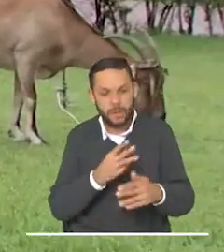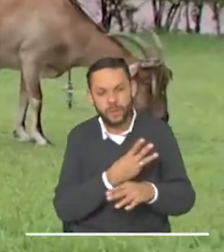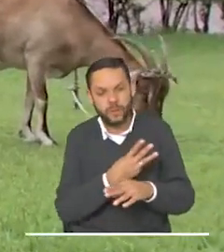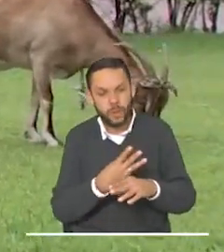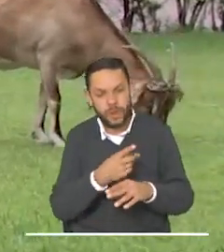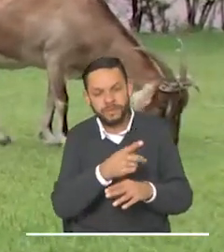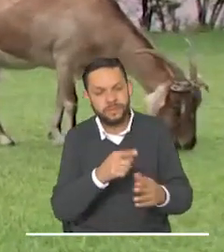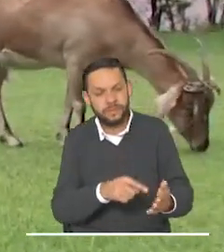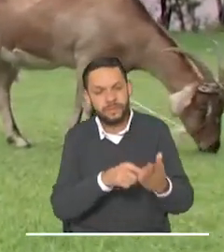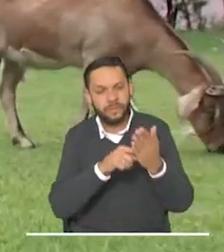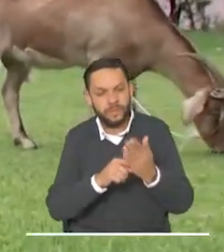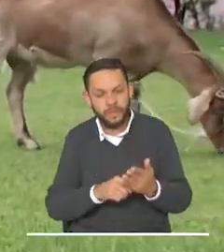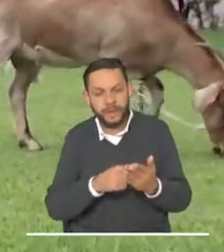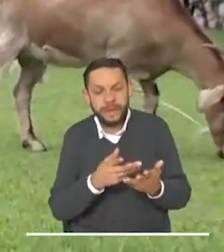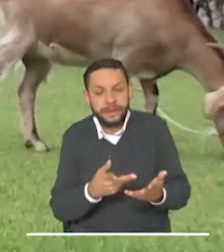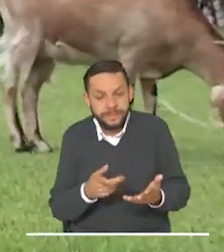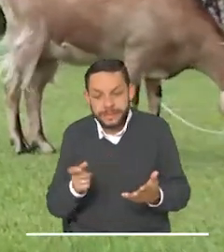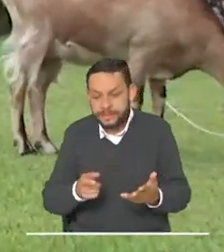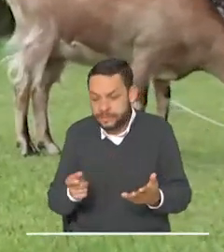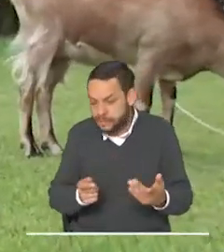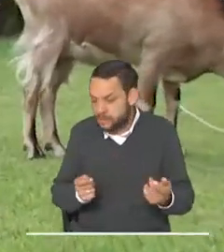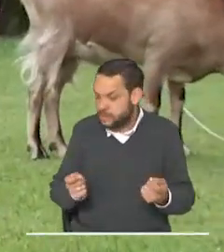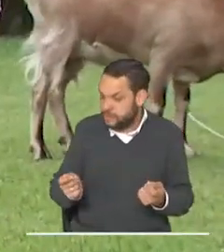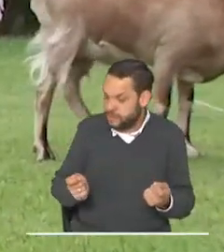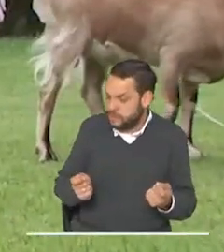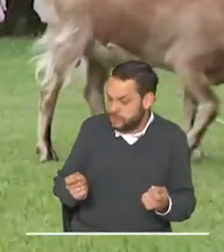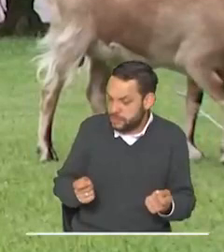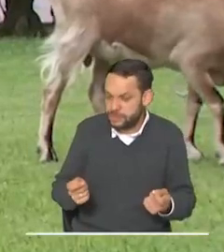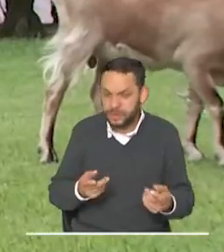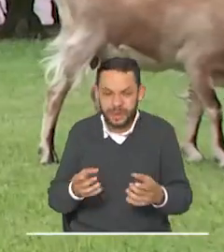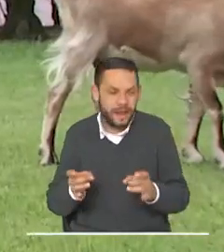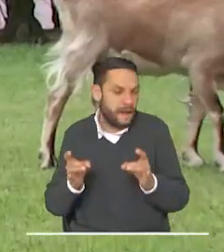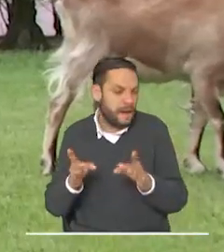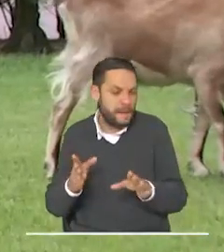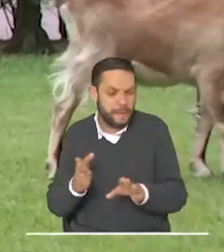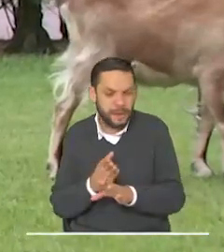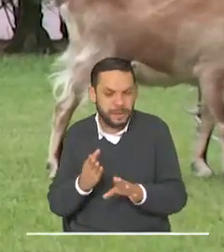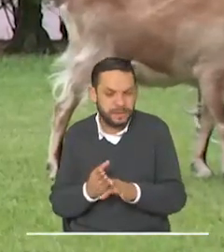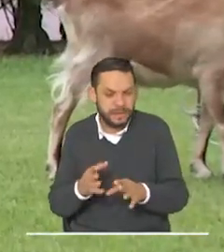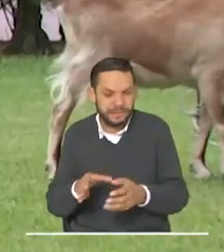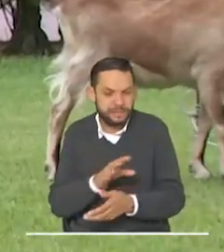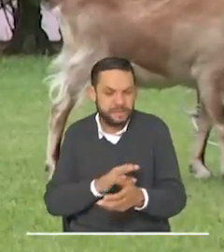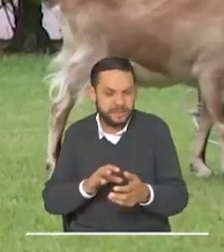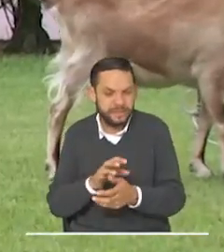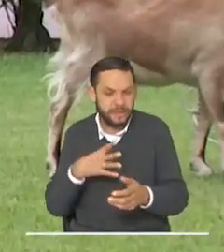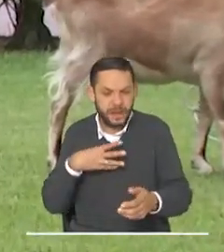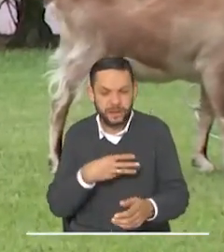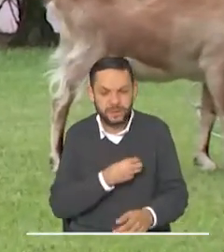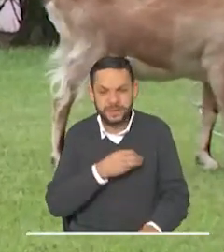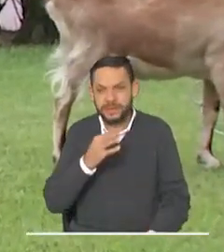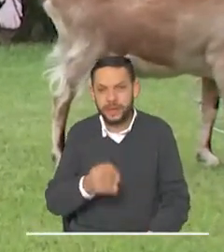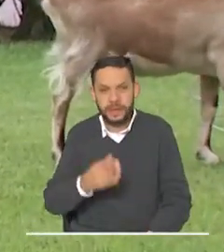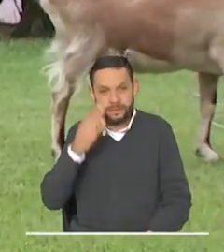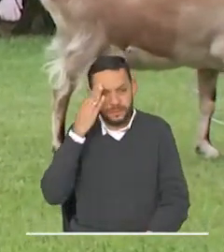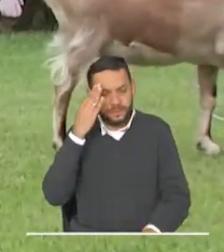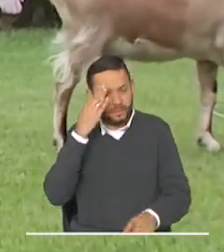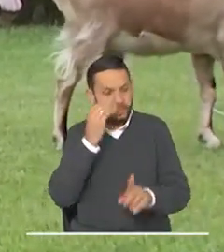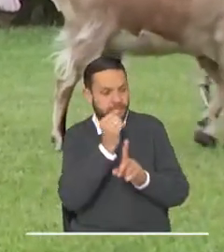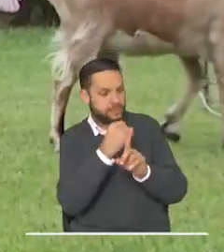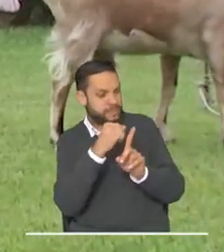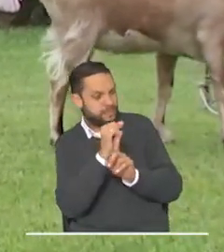una cantidad de condiciones de alto riesgo Yo pienso que estamos en una sociedad llena de riesgos y